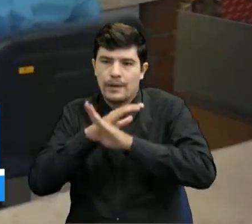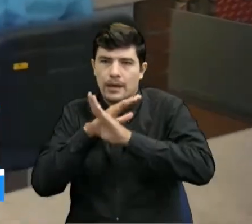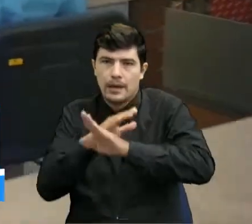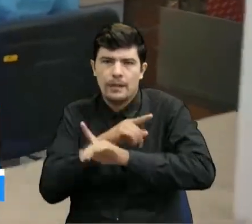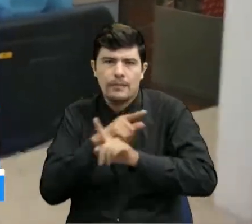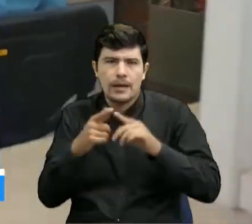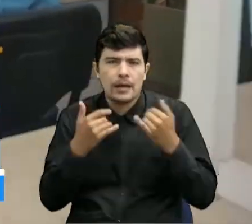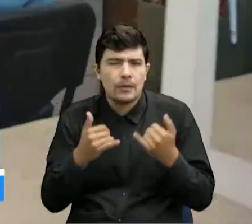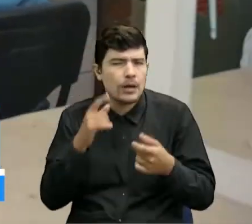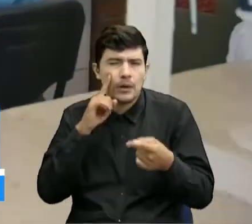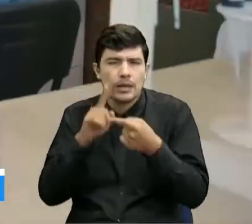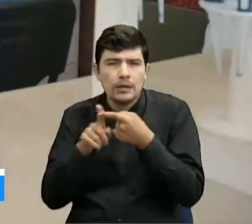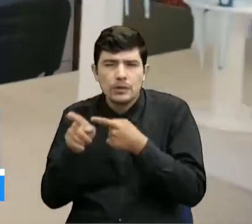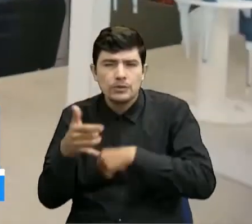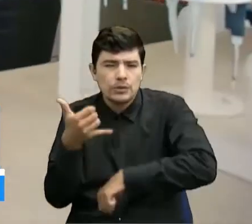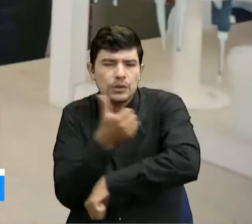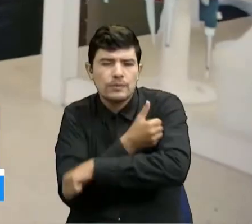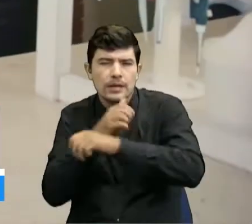con la microvacuna?